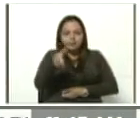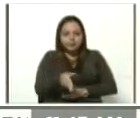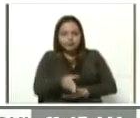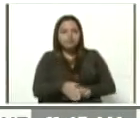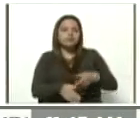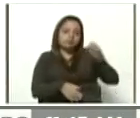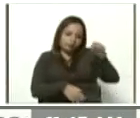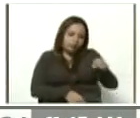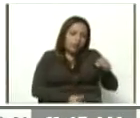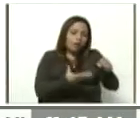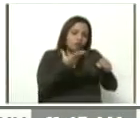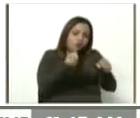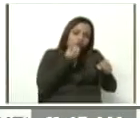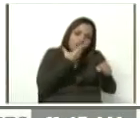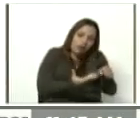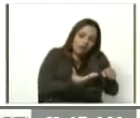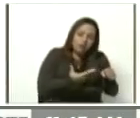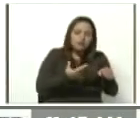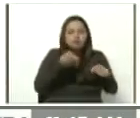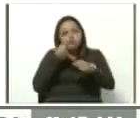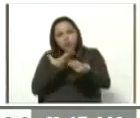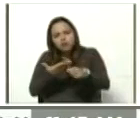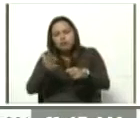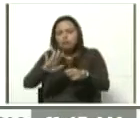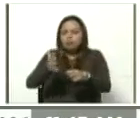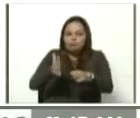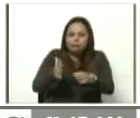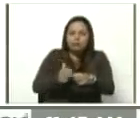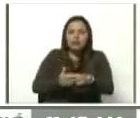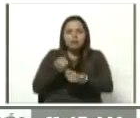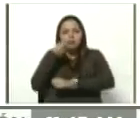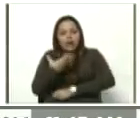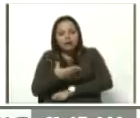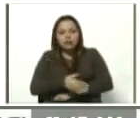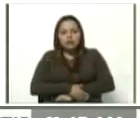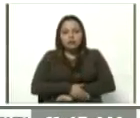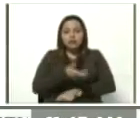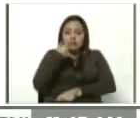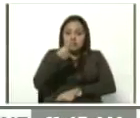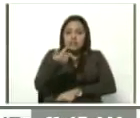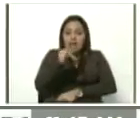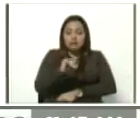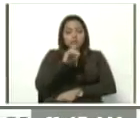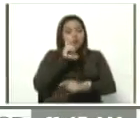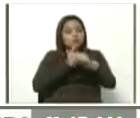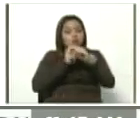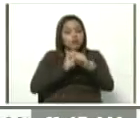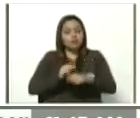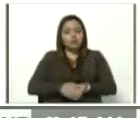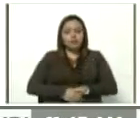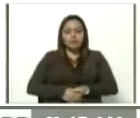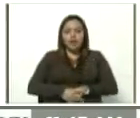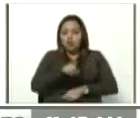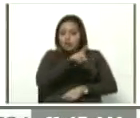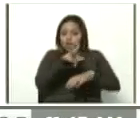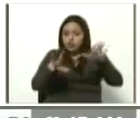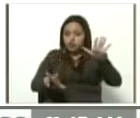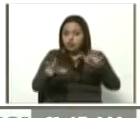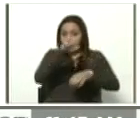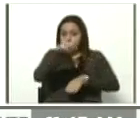bueno. Sí, ahí, en esos renglones, bueno, la califican de positiva. Un 18% dice que es de regular a